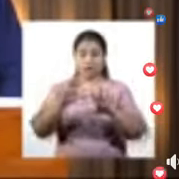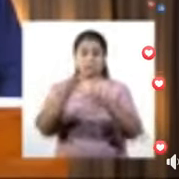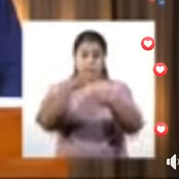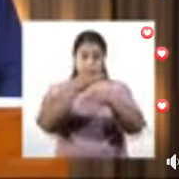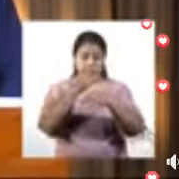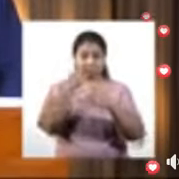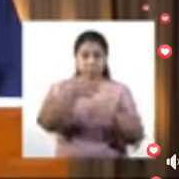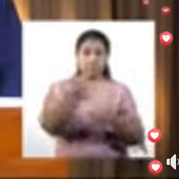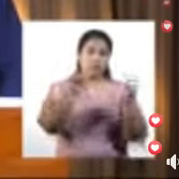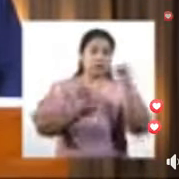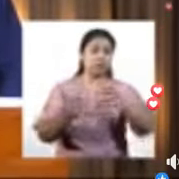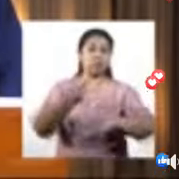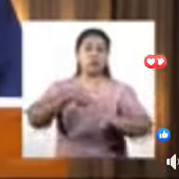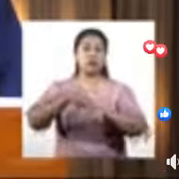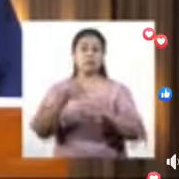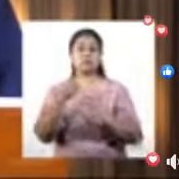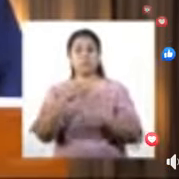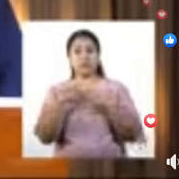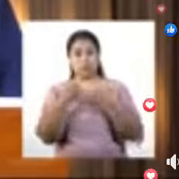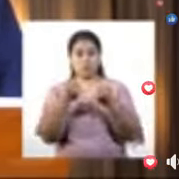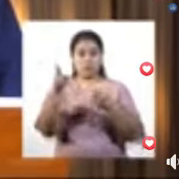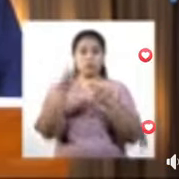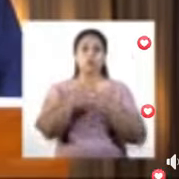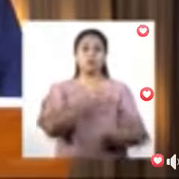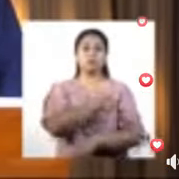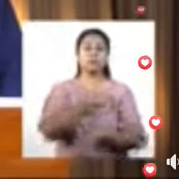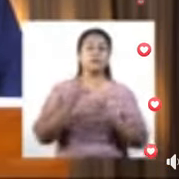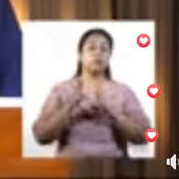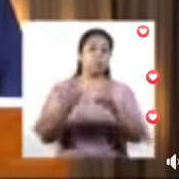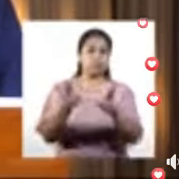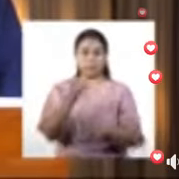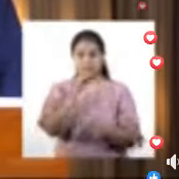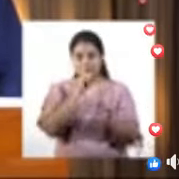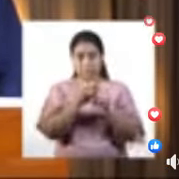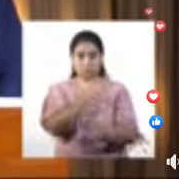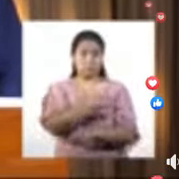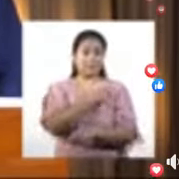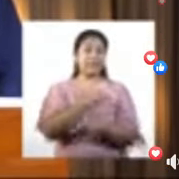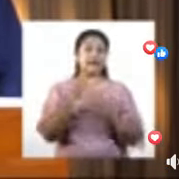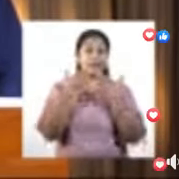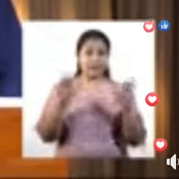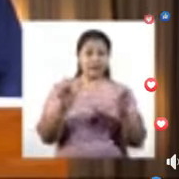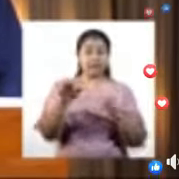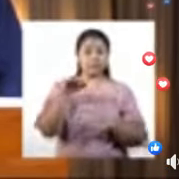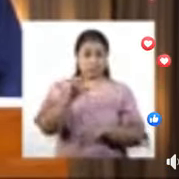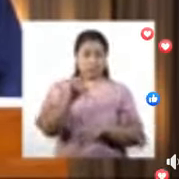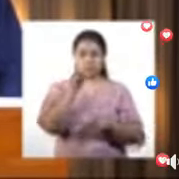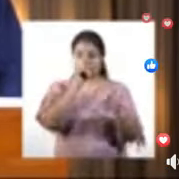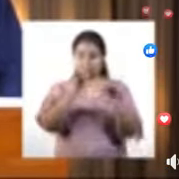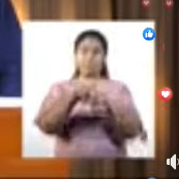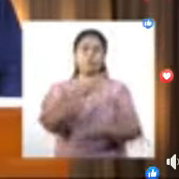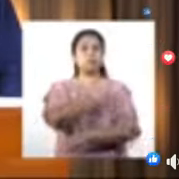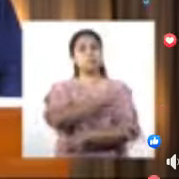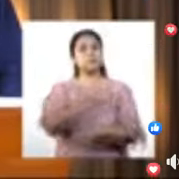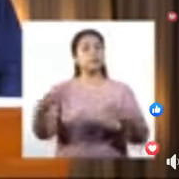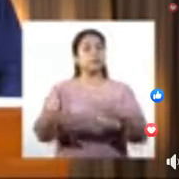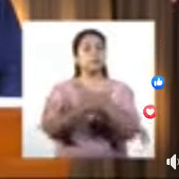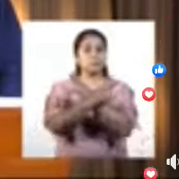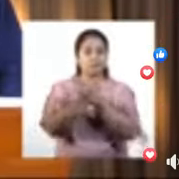en el Laboratorio Nacional de Salud, en el Hospital Roosevelt y el Hospital San Juan de Dios, así como el Hospital del Parque de